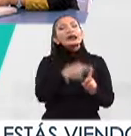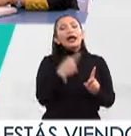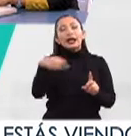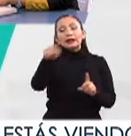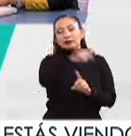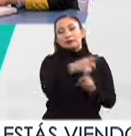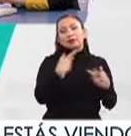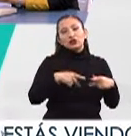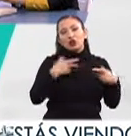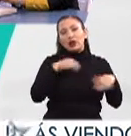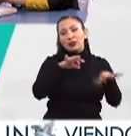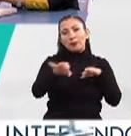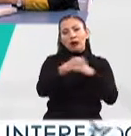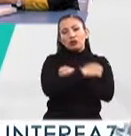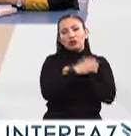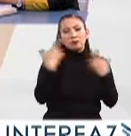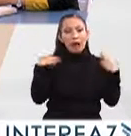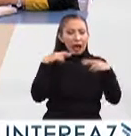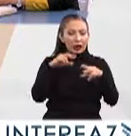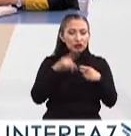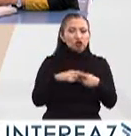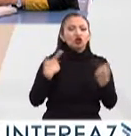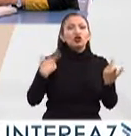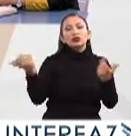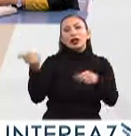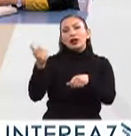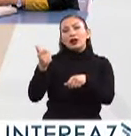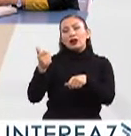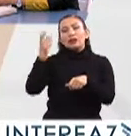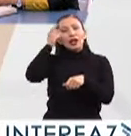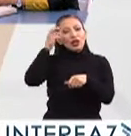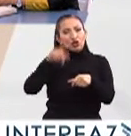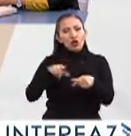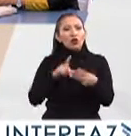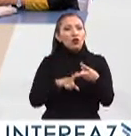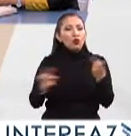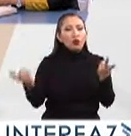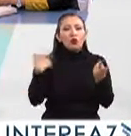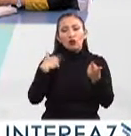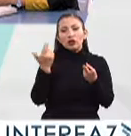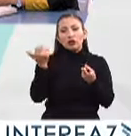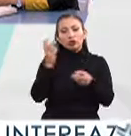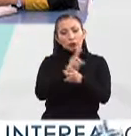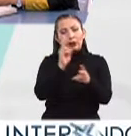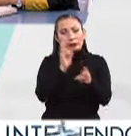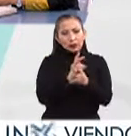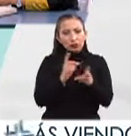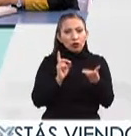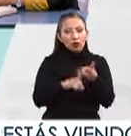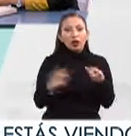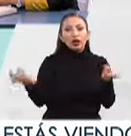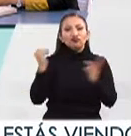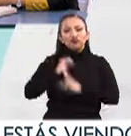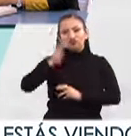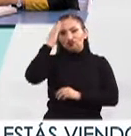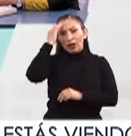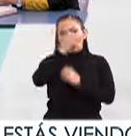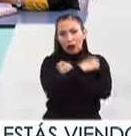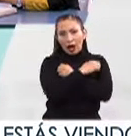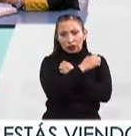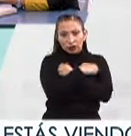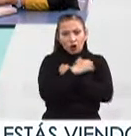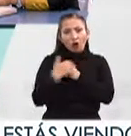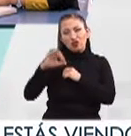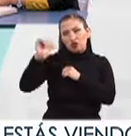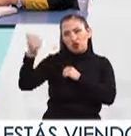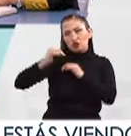actores educativos, que son docentes, el personal directivo de las escuelas, personal de supervisión, autoridades educativas,